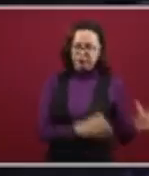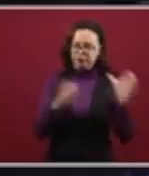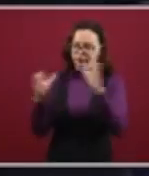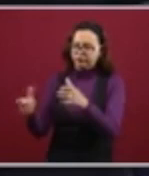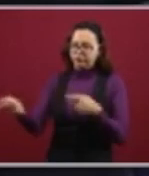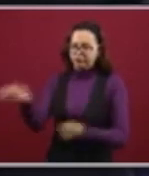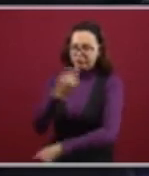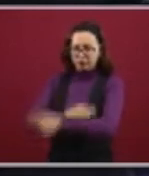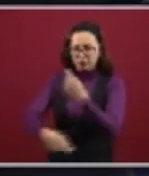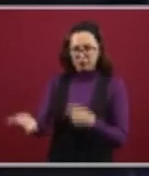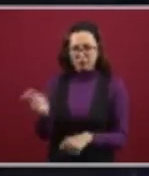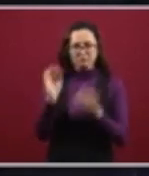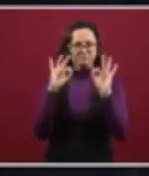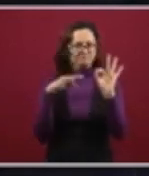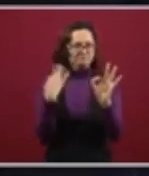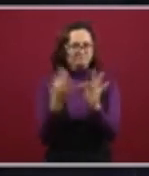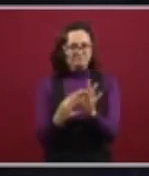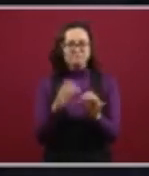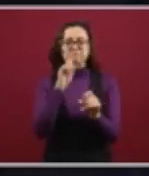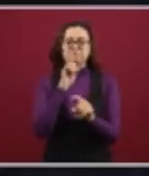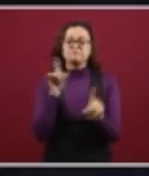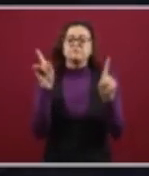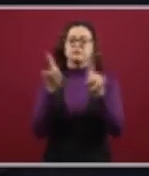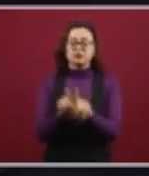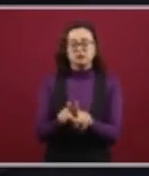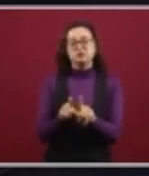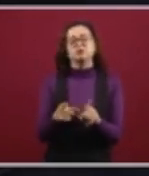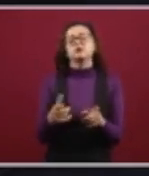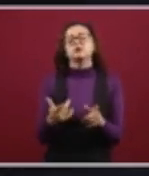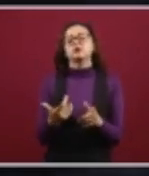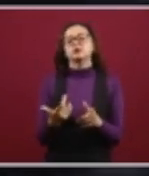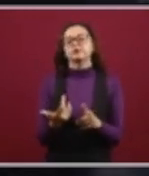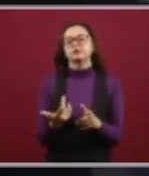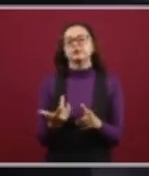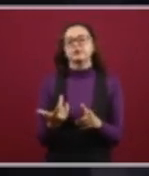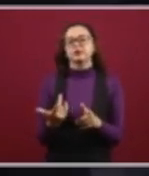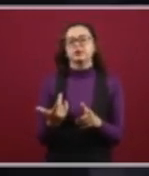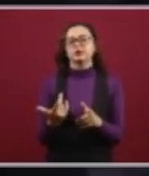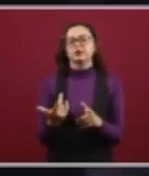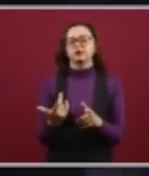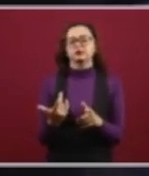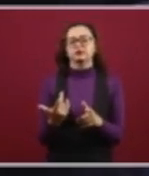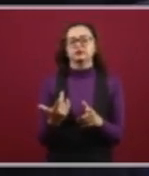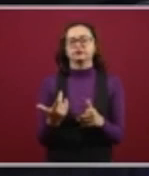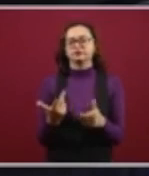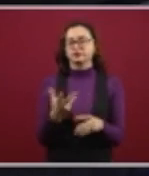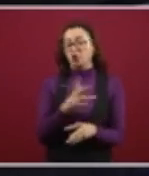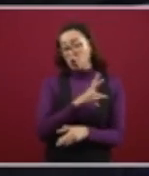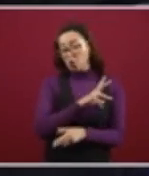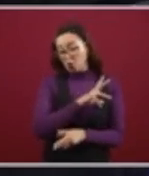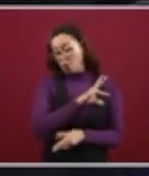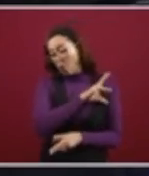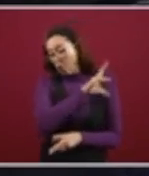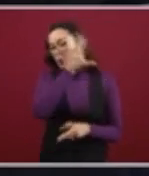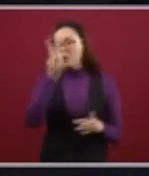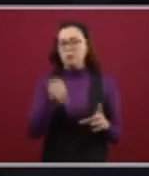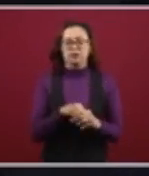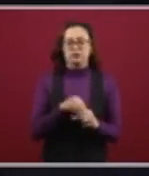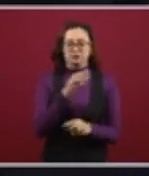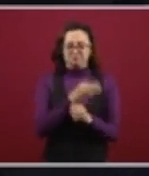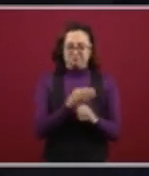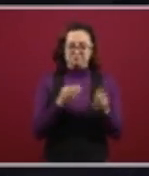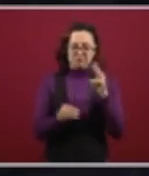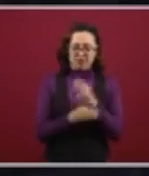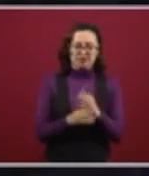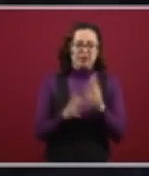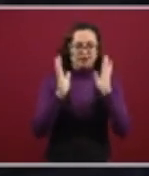este sentido, y también vale destacar que se encuentra todo el fertilizante ya ubicado físicamente